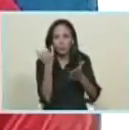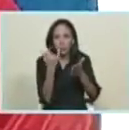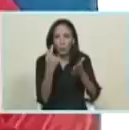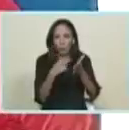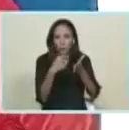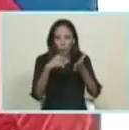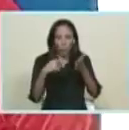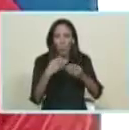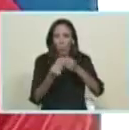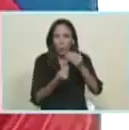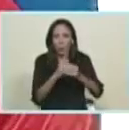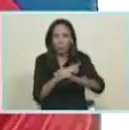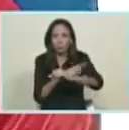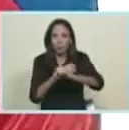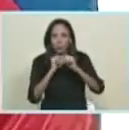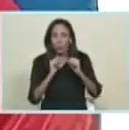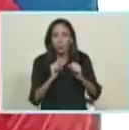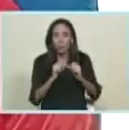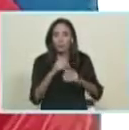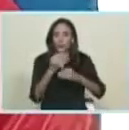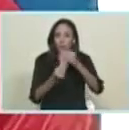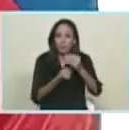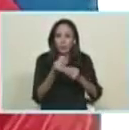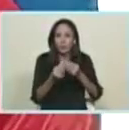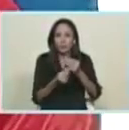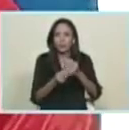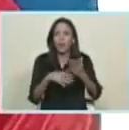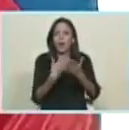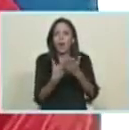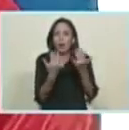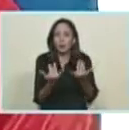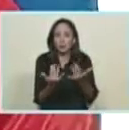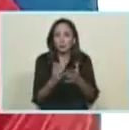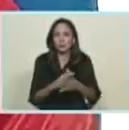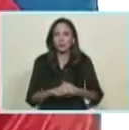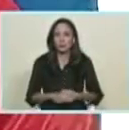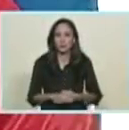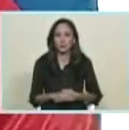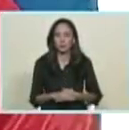las fuerzas que se han construido.